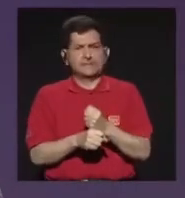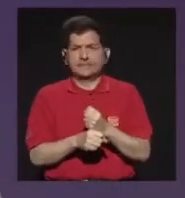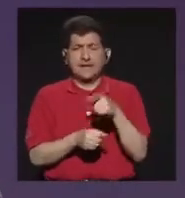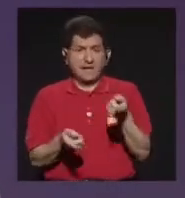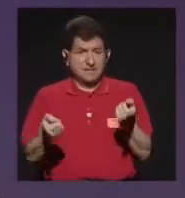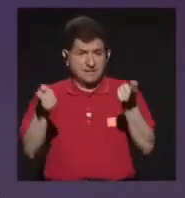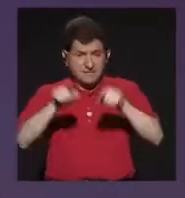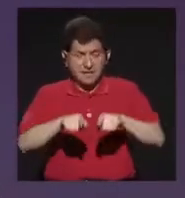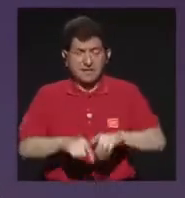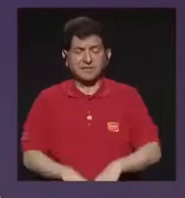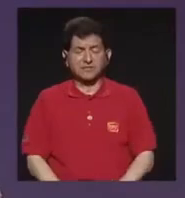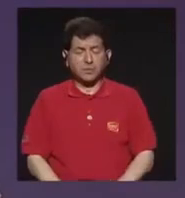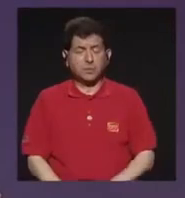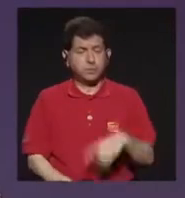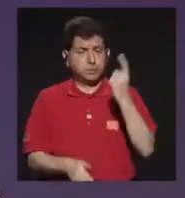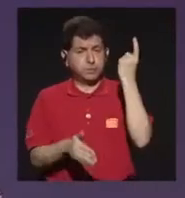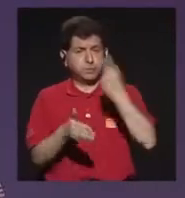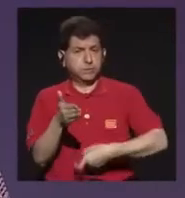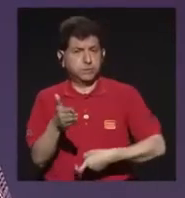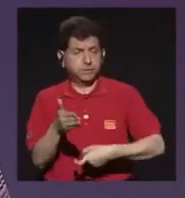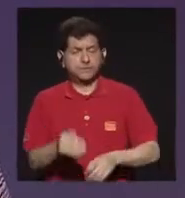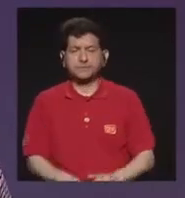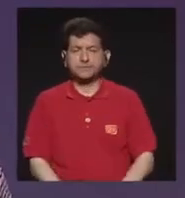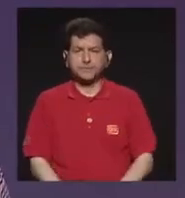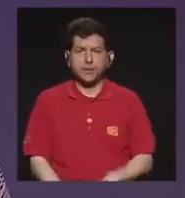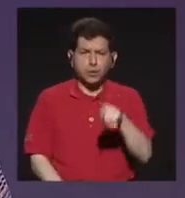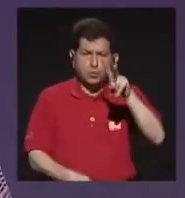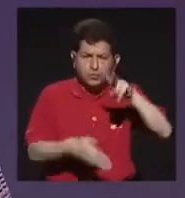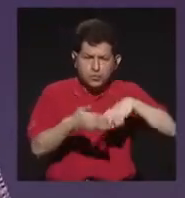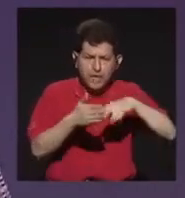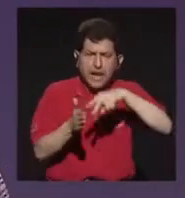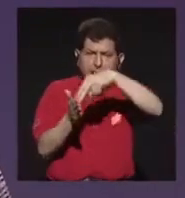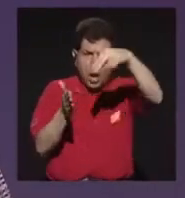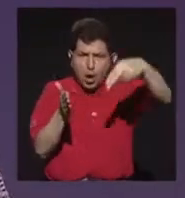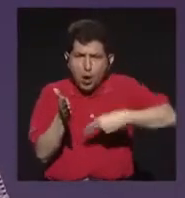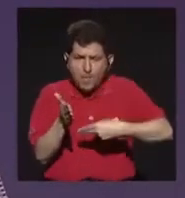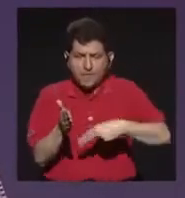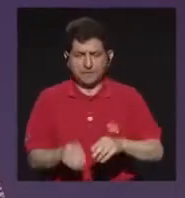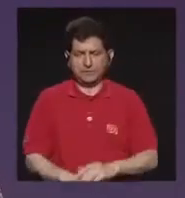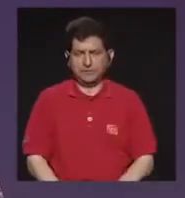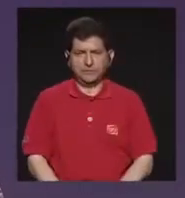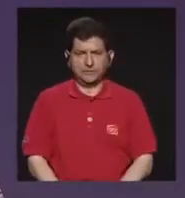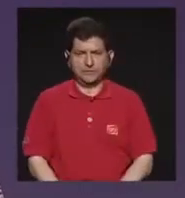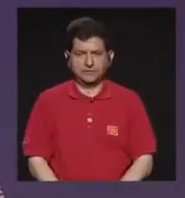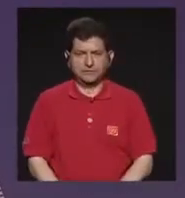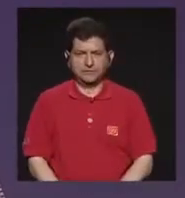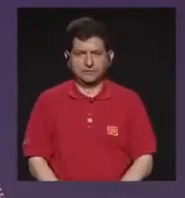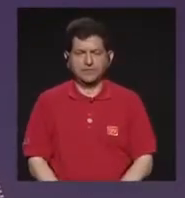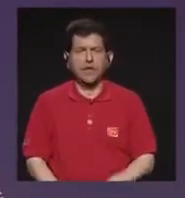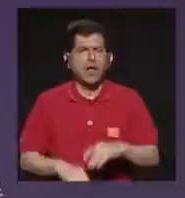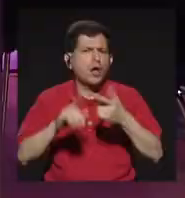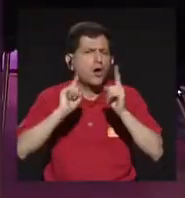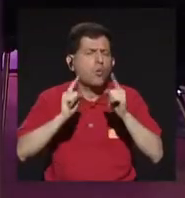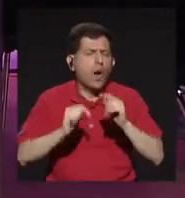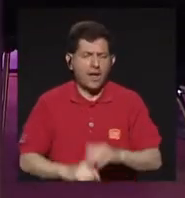tarea muy fuerte. Usted lee la Convención de Derechos. ¿Cuál convención exactamente? La que es